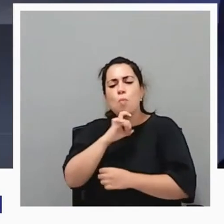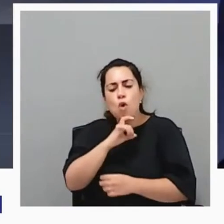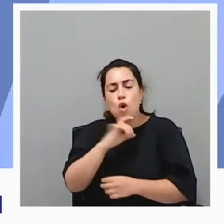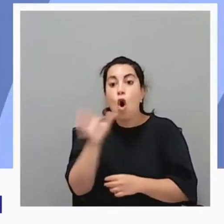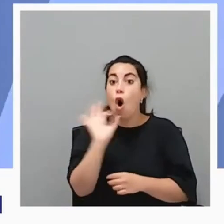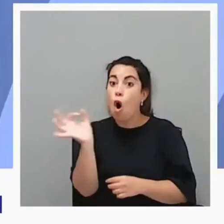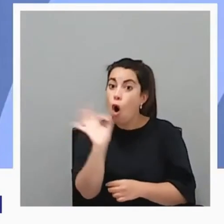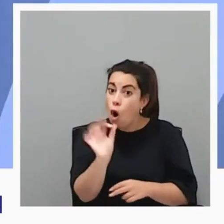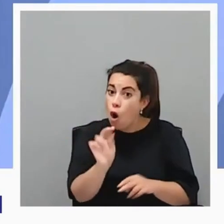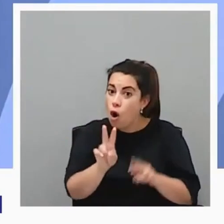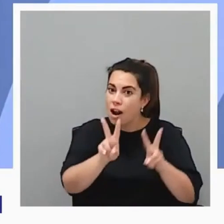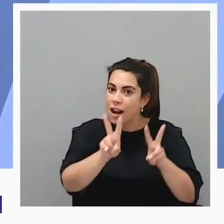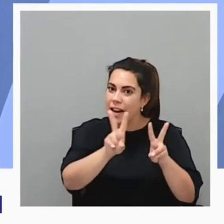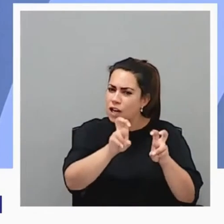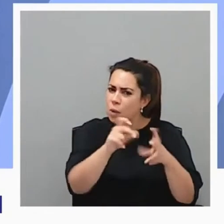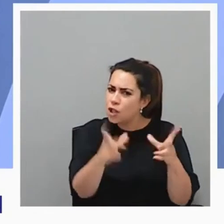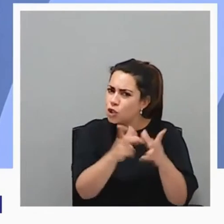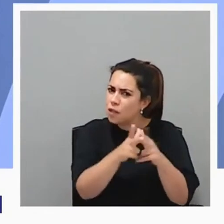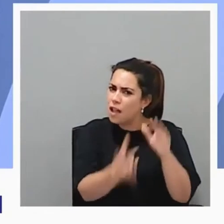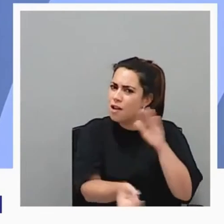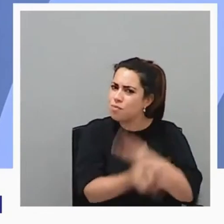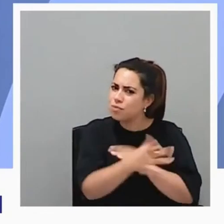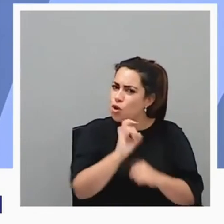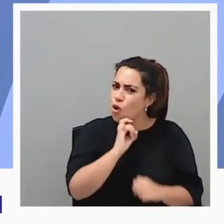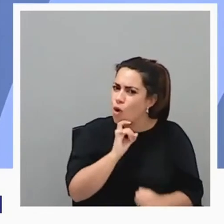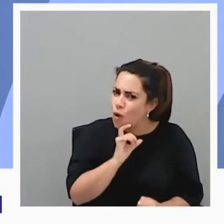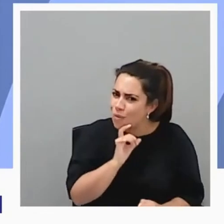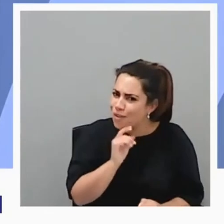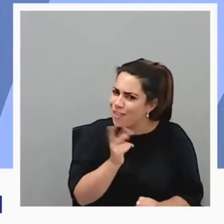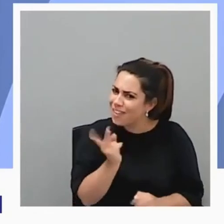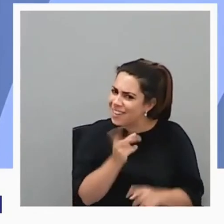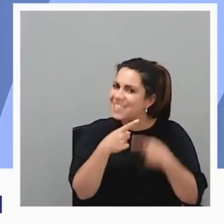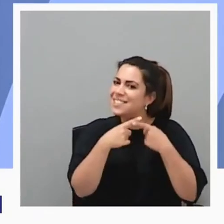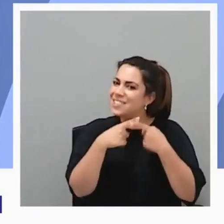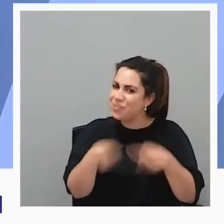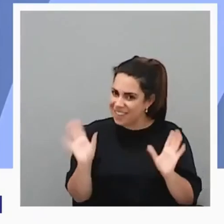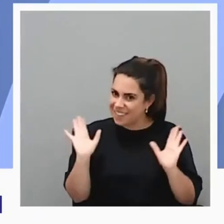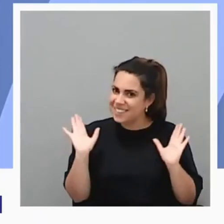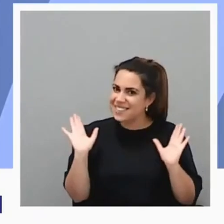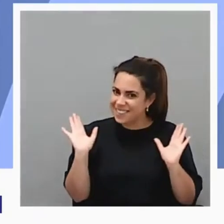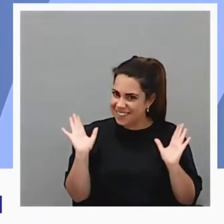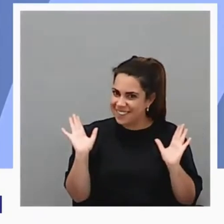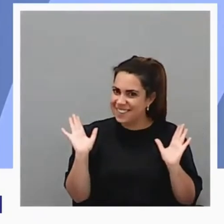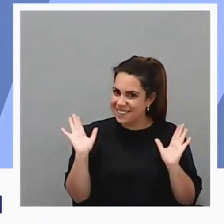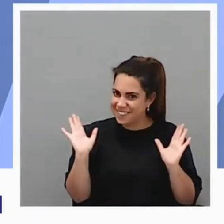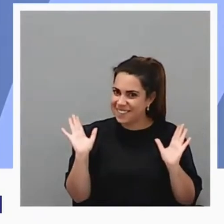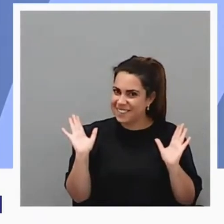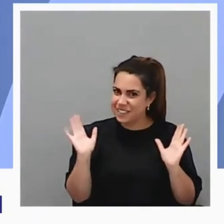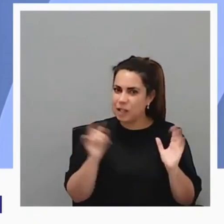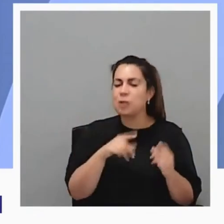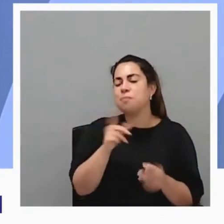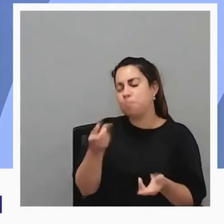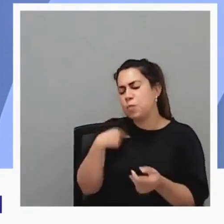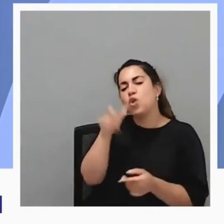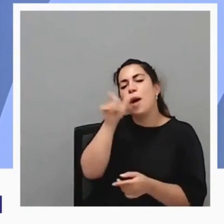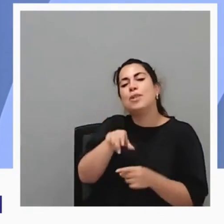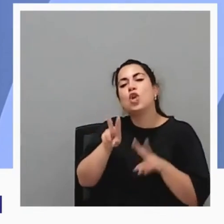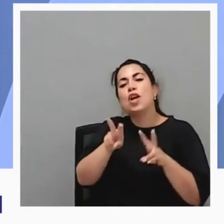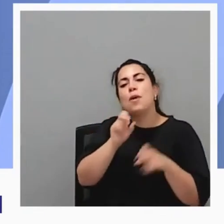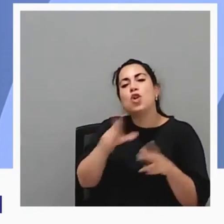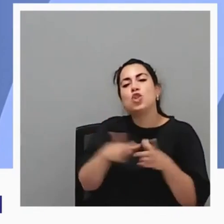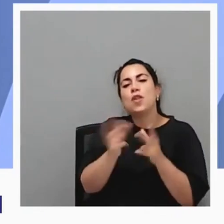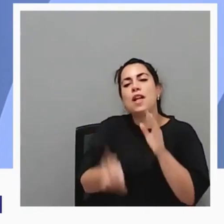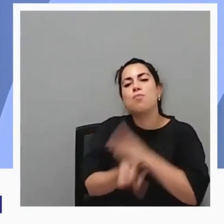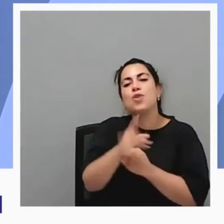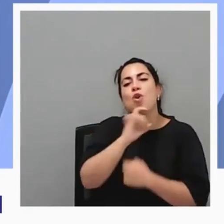social? Porque es distinto. Es que yo creo que ahí está la gracia del ¿Y cómo asunto. se crea un innovador social? Bueno, lo primero que te